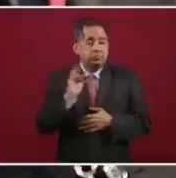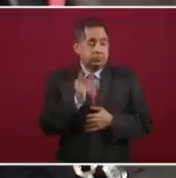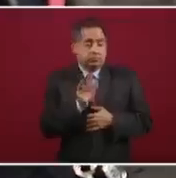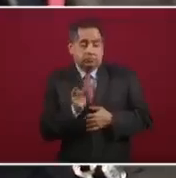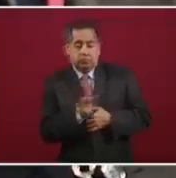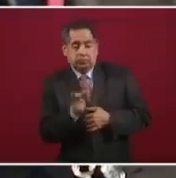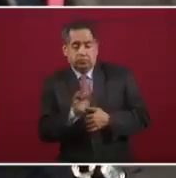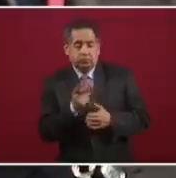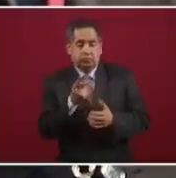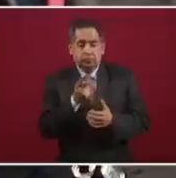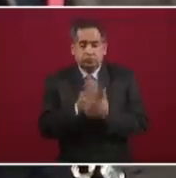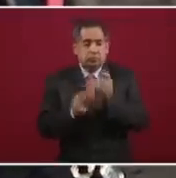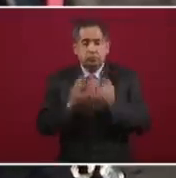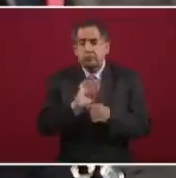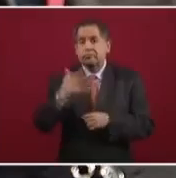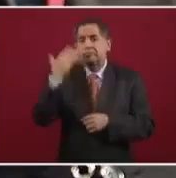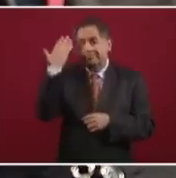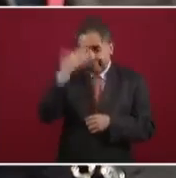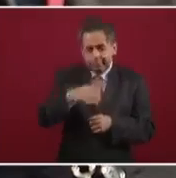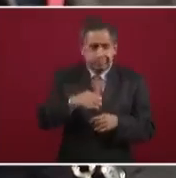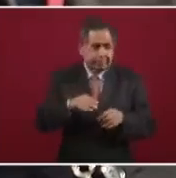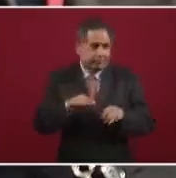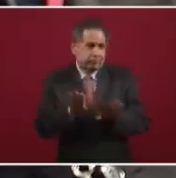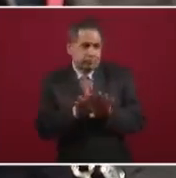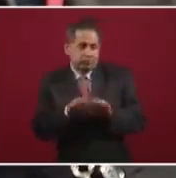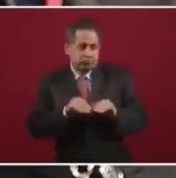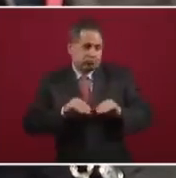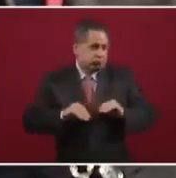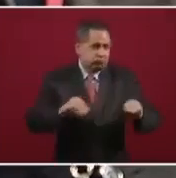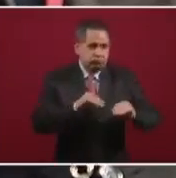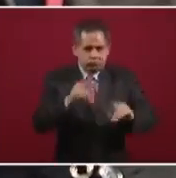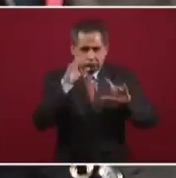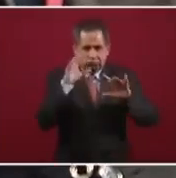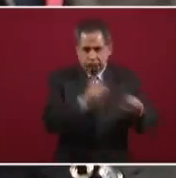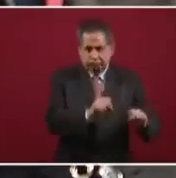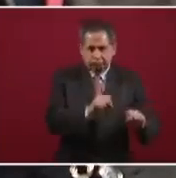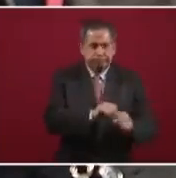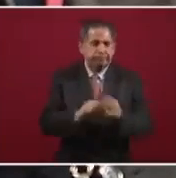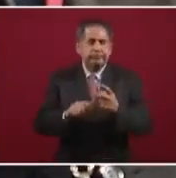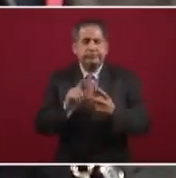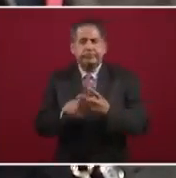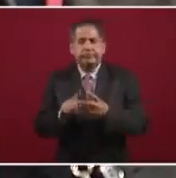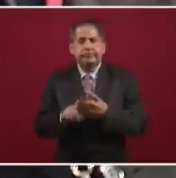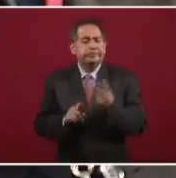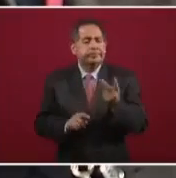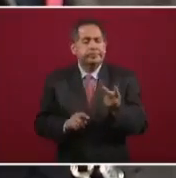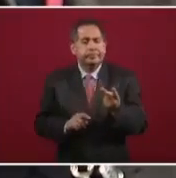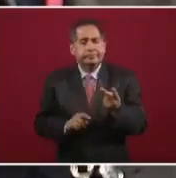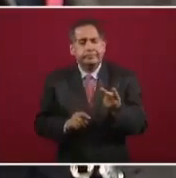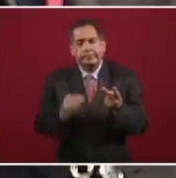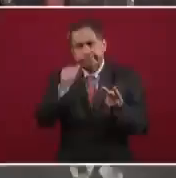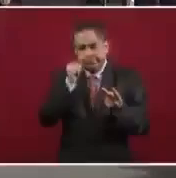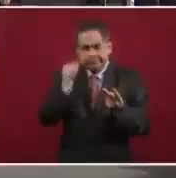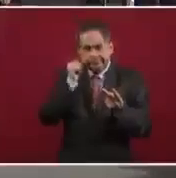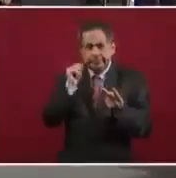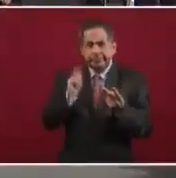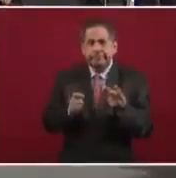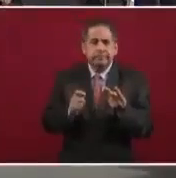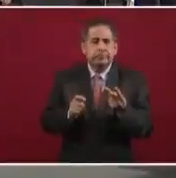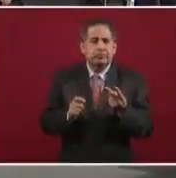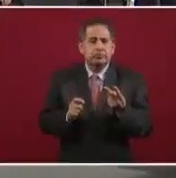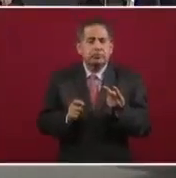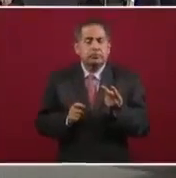si estos dos personajes sabían del operativo previo a que se llevara a cabo. Eso por un lado. Y por otro lado, ayer lo